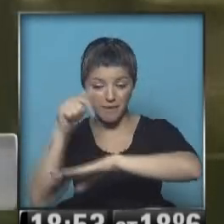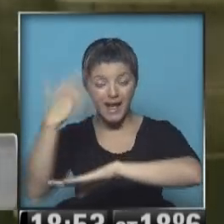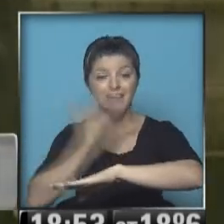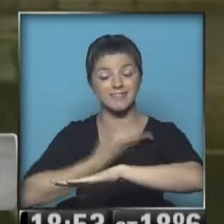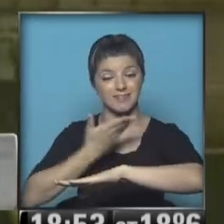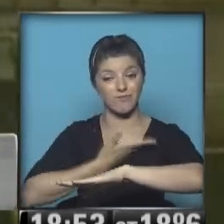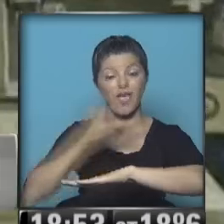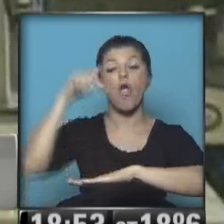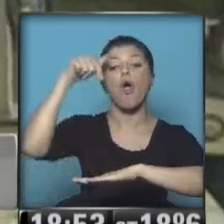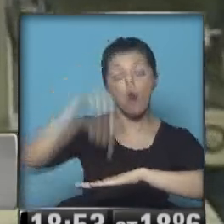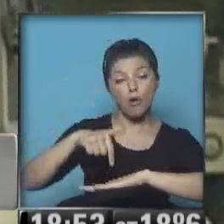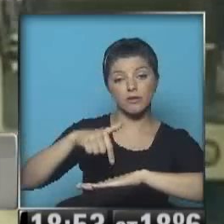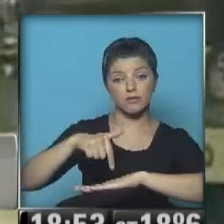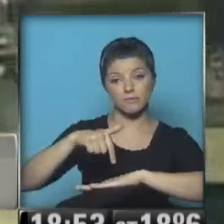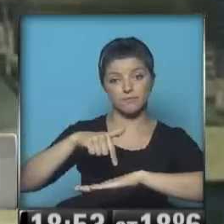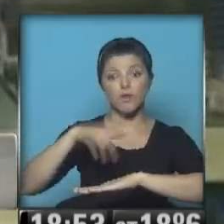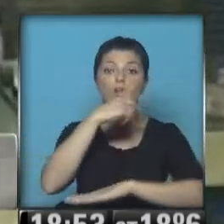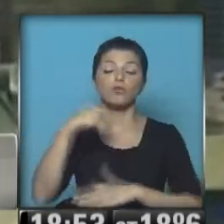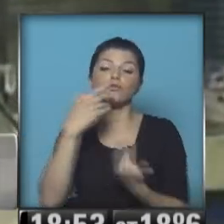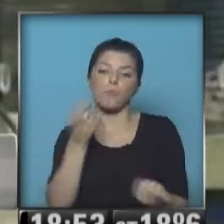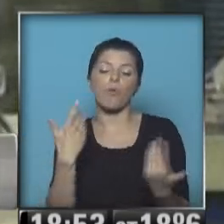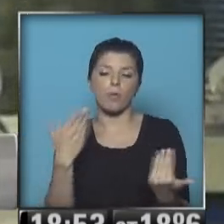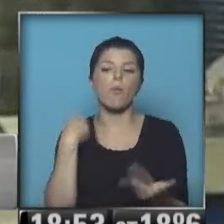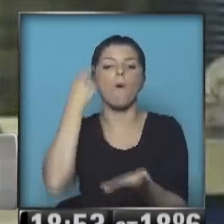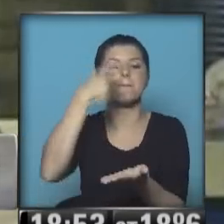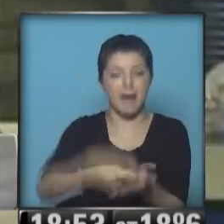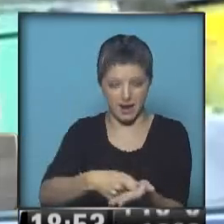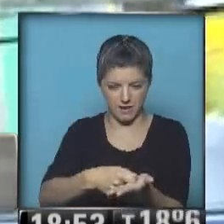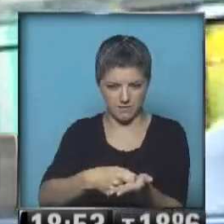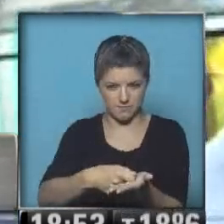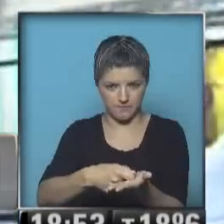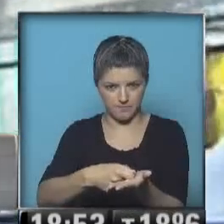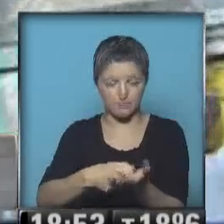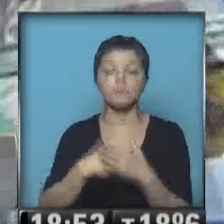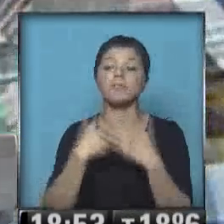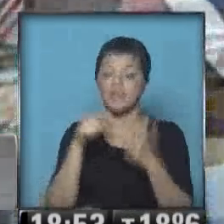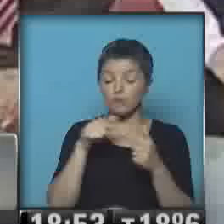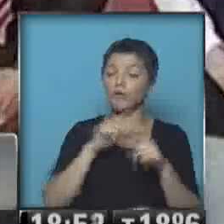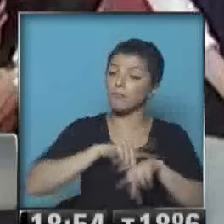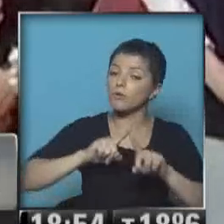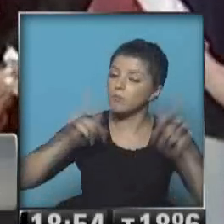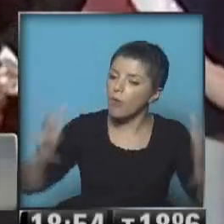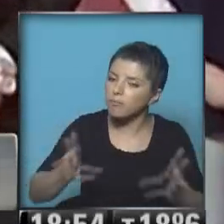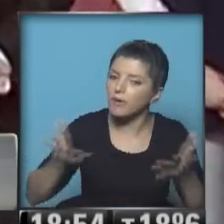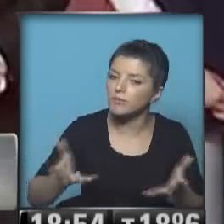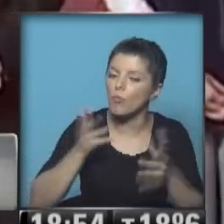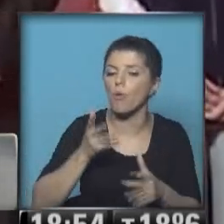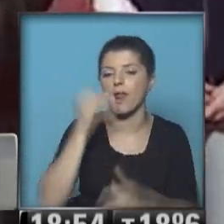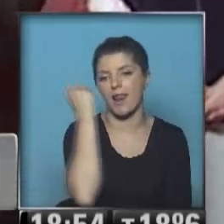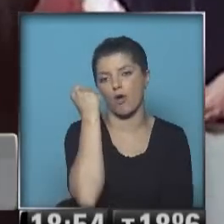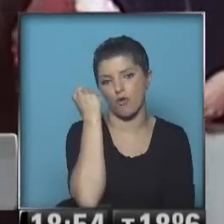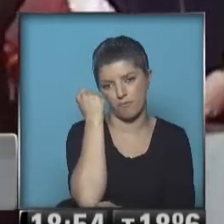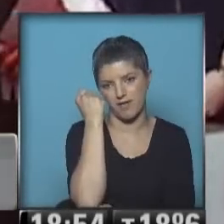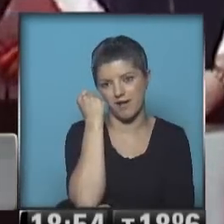un costo que salga de nuestro bolsillo. Y esto, por supuesto, sigue estimulando la actividad económica y de ahí me parece muy importante,